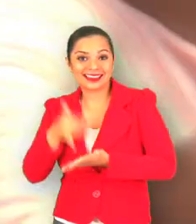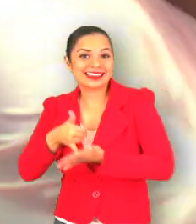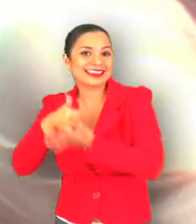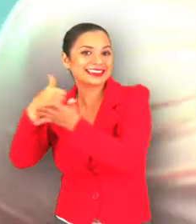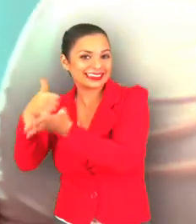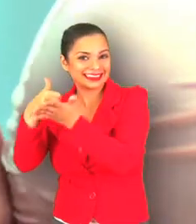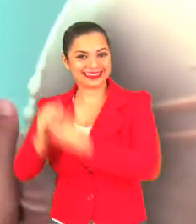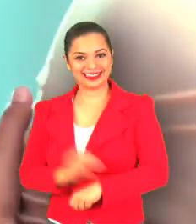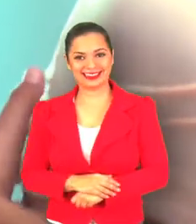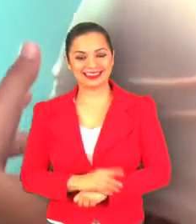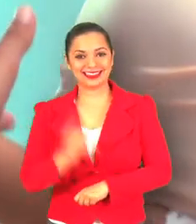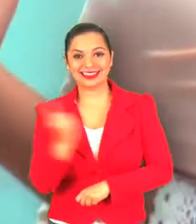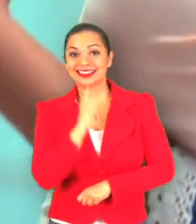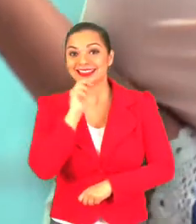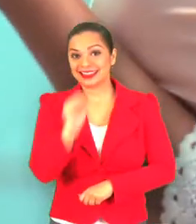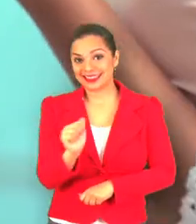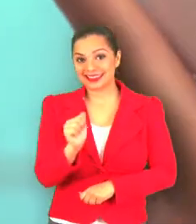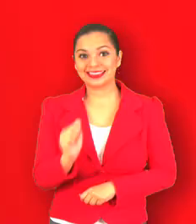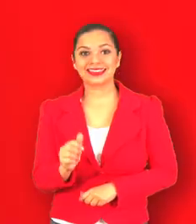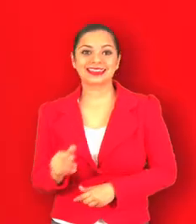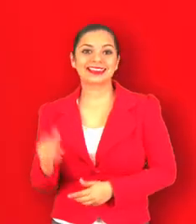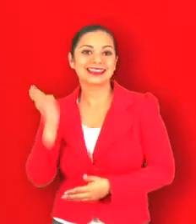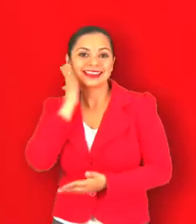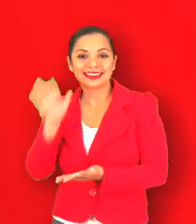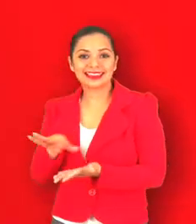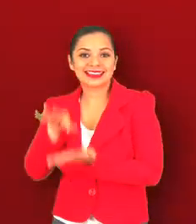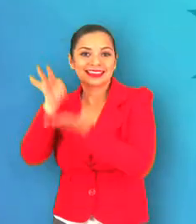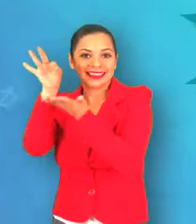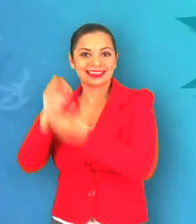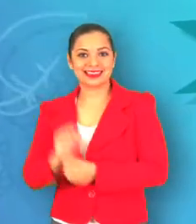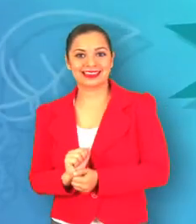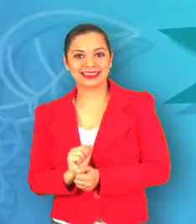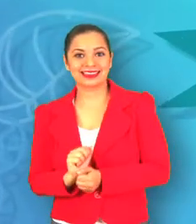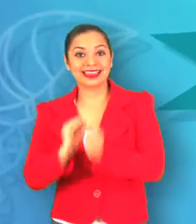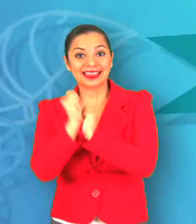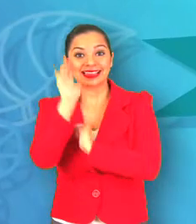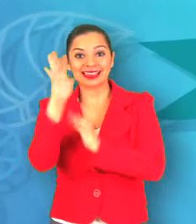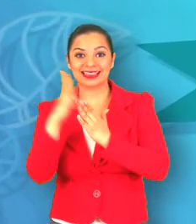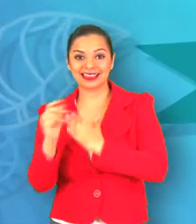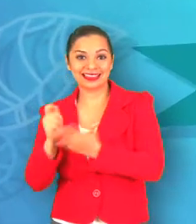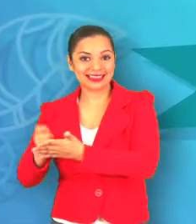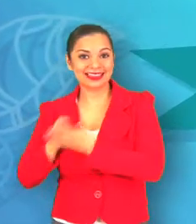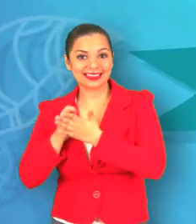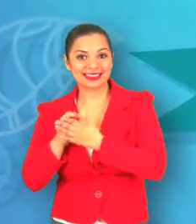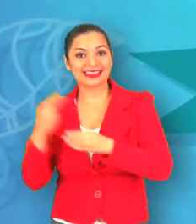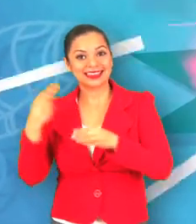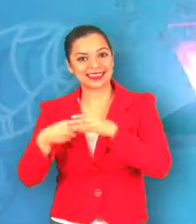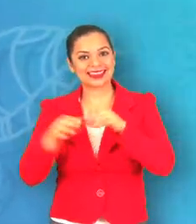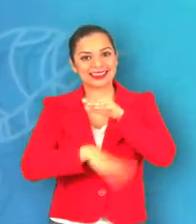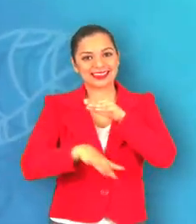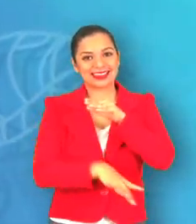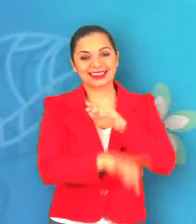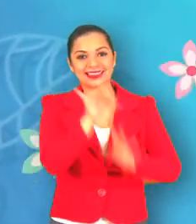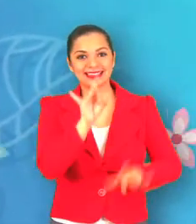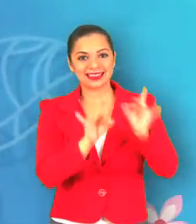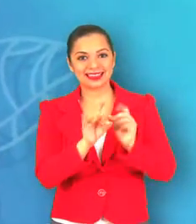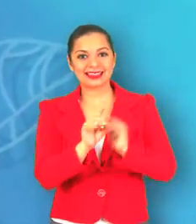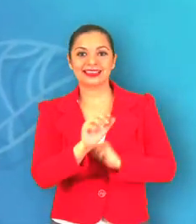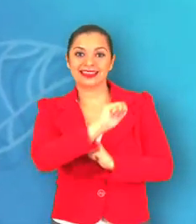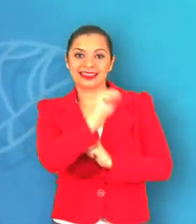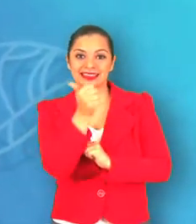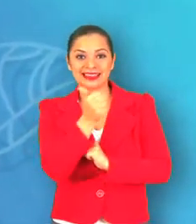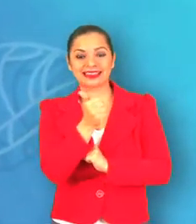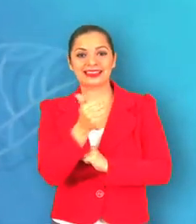Por eso mereces ser premiada. Solo en Tía eres madre símbolo. Por cada $5 de